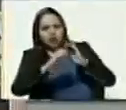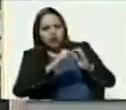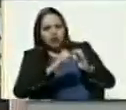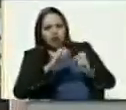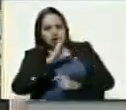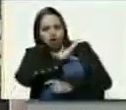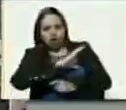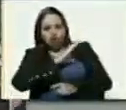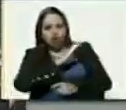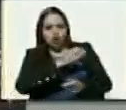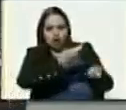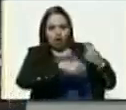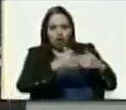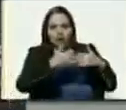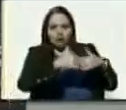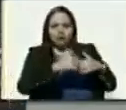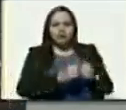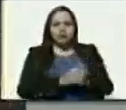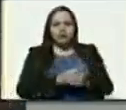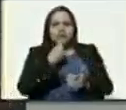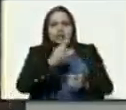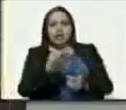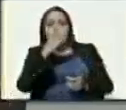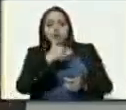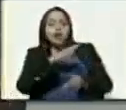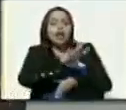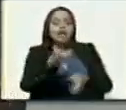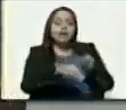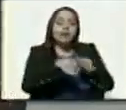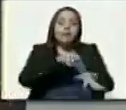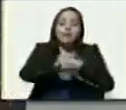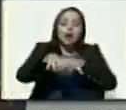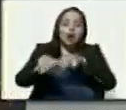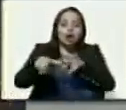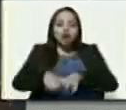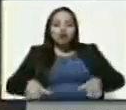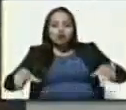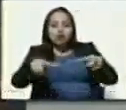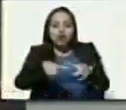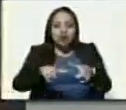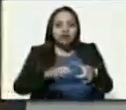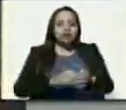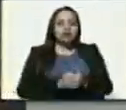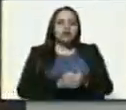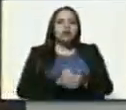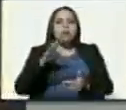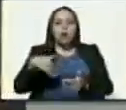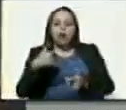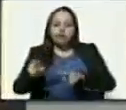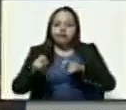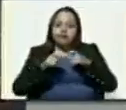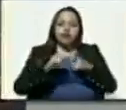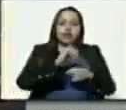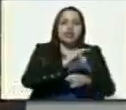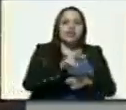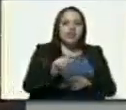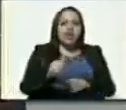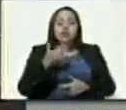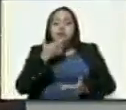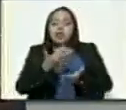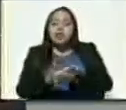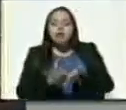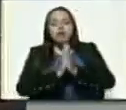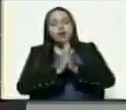que no estaban preparados la mayoría de los establecimientos o cadenas de establecimientos para cobrar el impuesto. Ellos pedían prórroga para